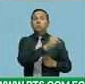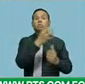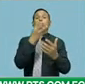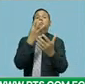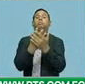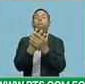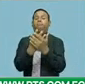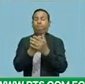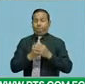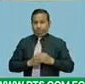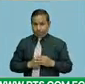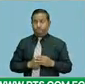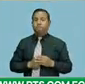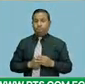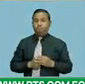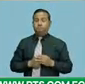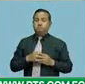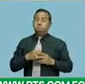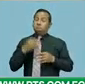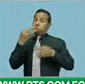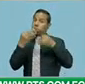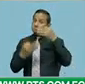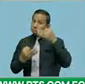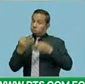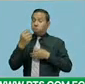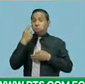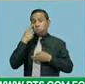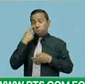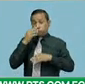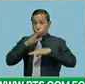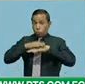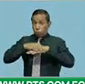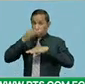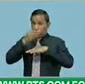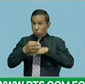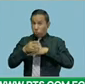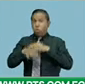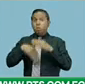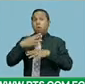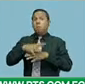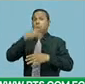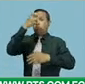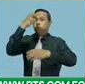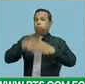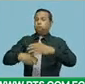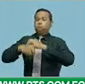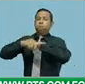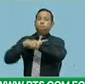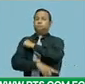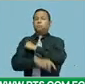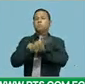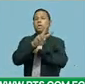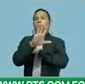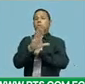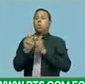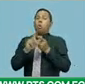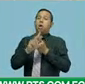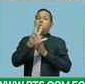presunto delito de asesinato. De ser encontrado culpable, podría enfrentar una pena entre 25 a 32 años